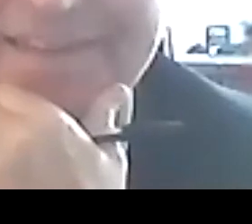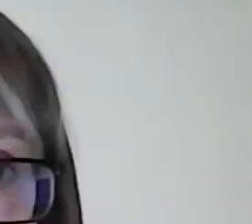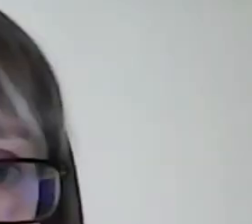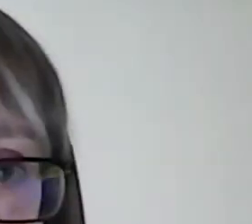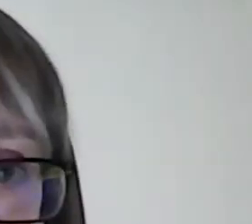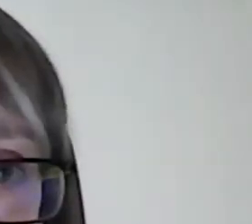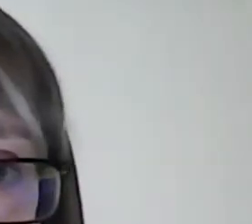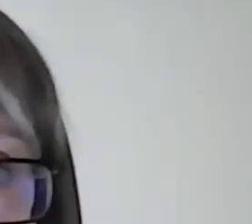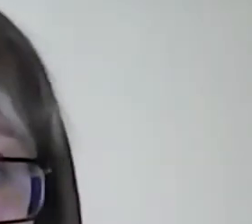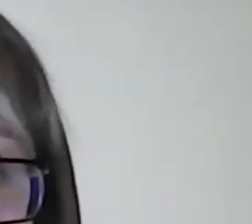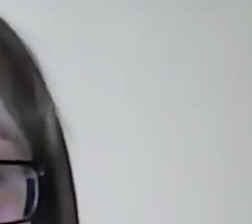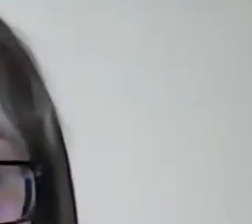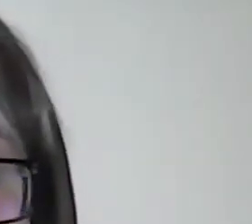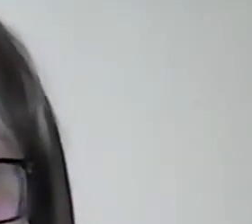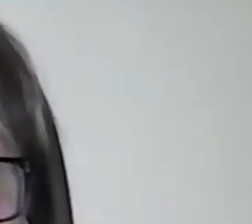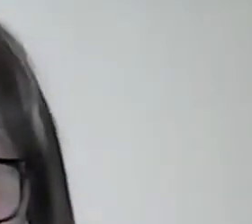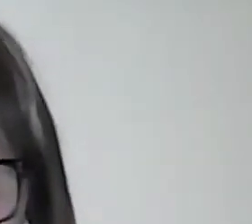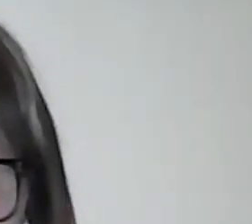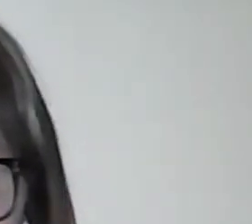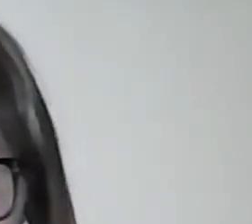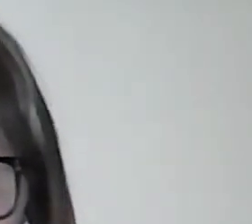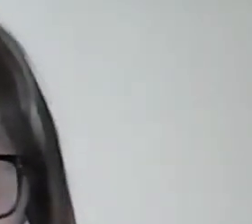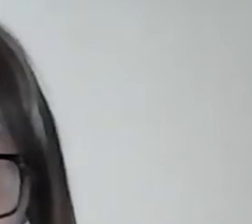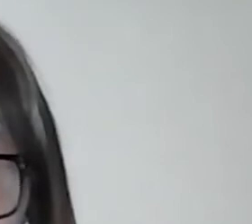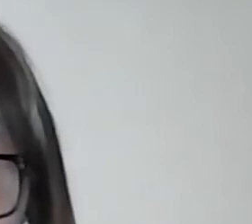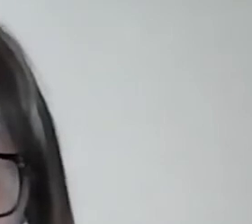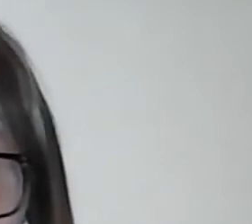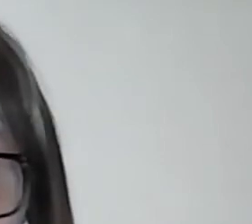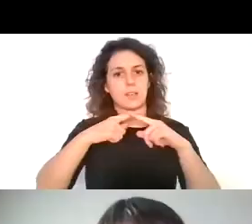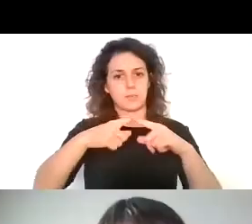Gracias, Marco. Buenas tardes. Voy a compartir pantalla. Un segundo.